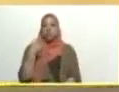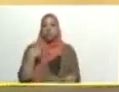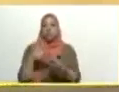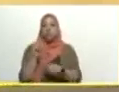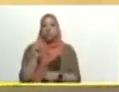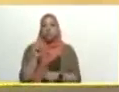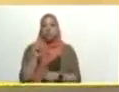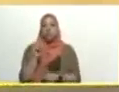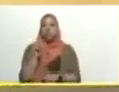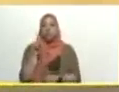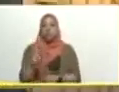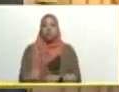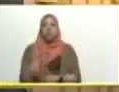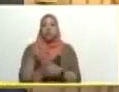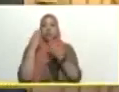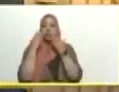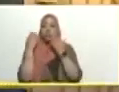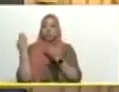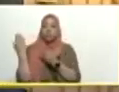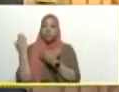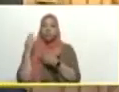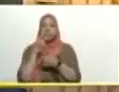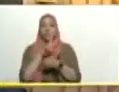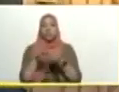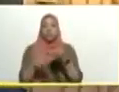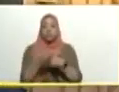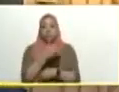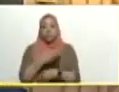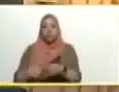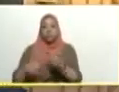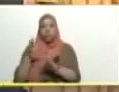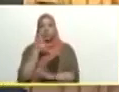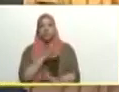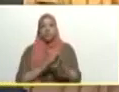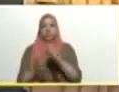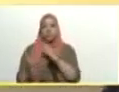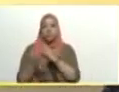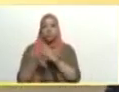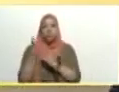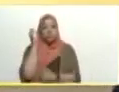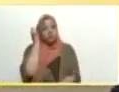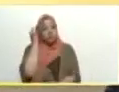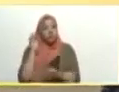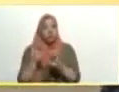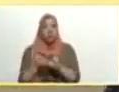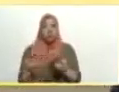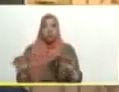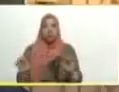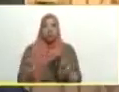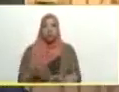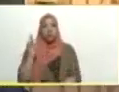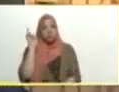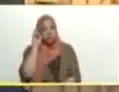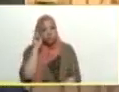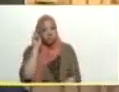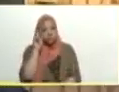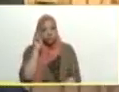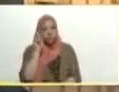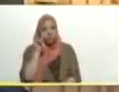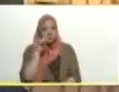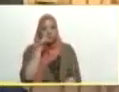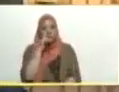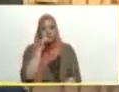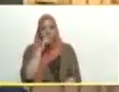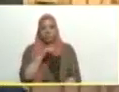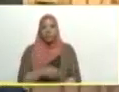Torres, la vicepresidenta de Ciencia, Tecnología, Salud y Educación, profesora